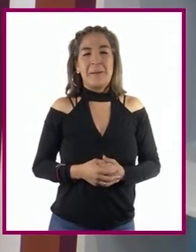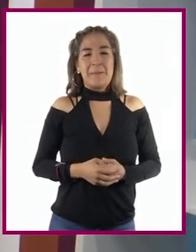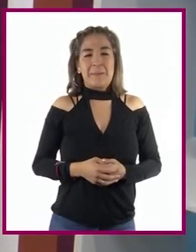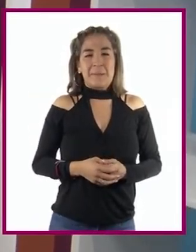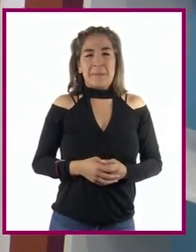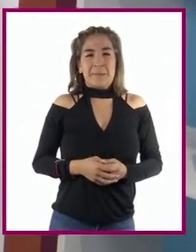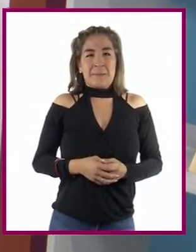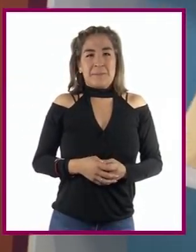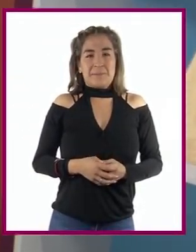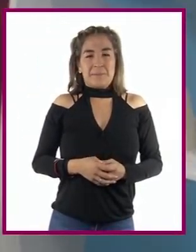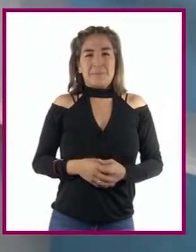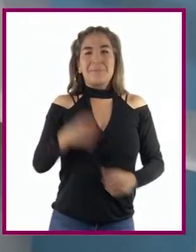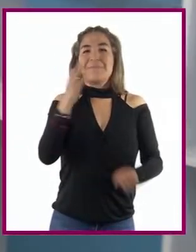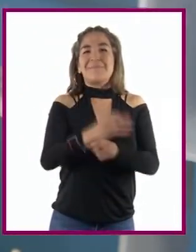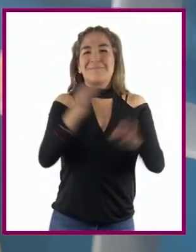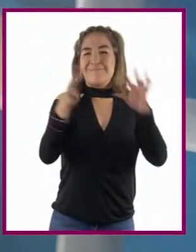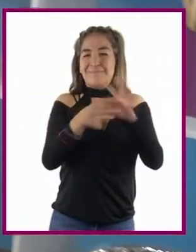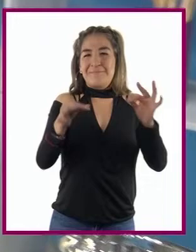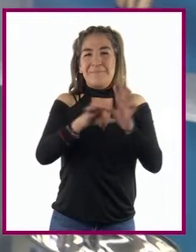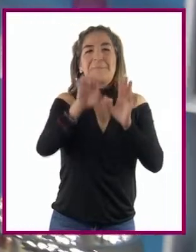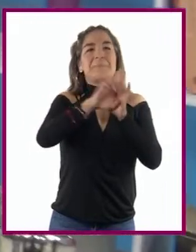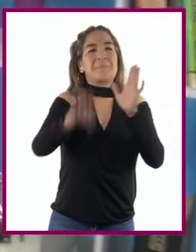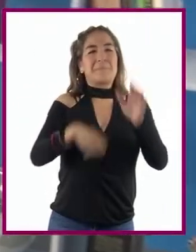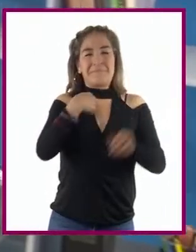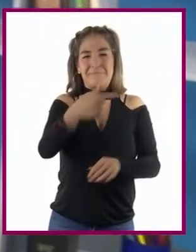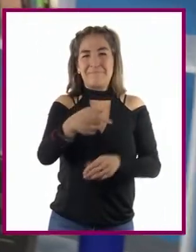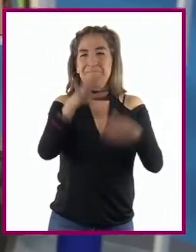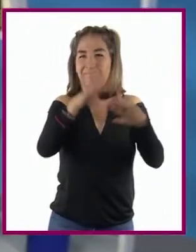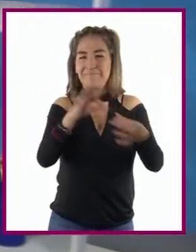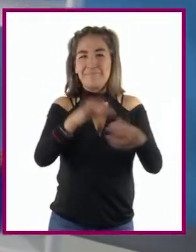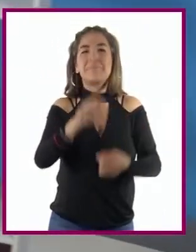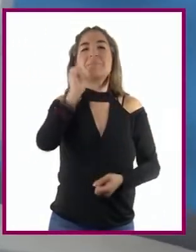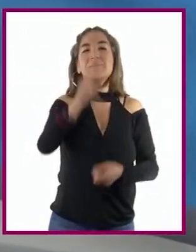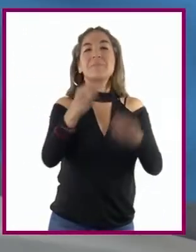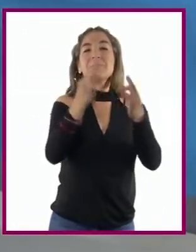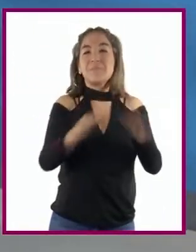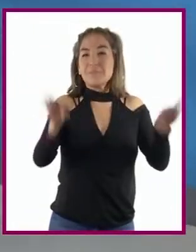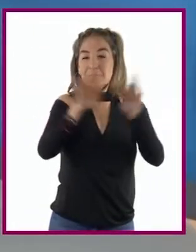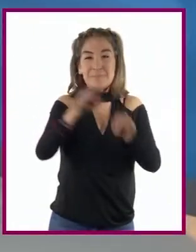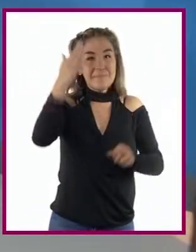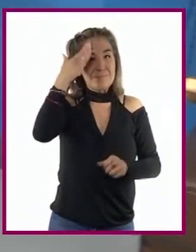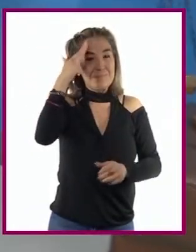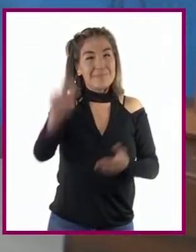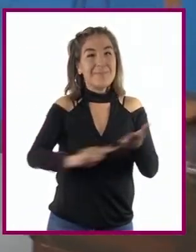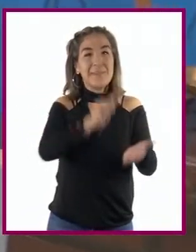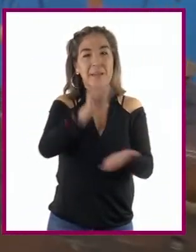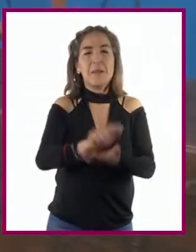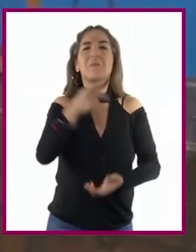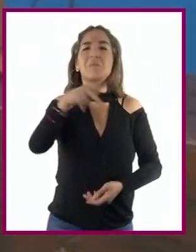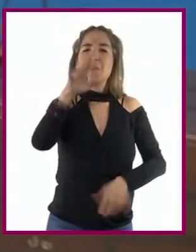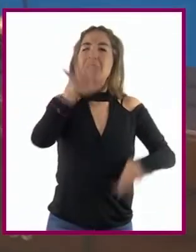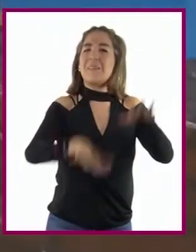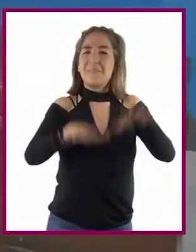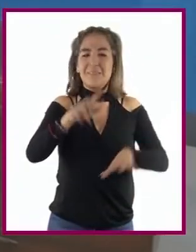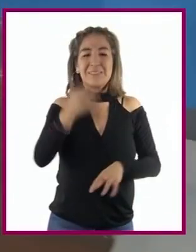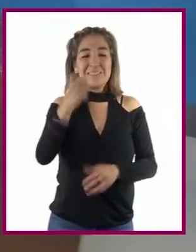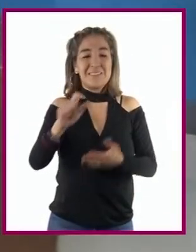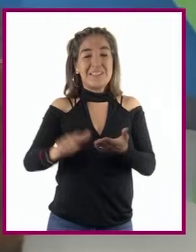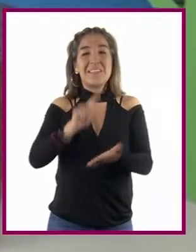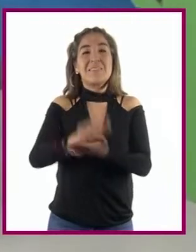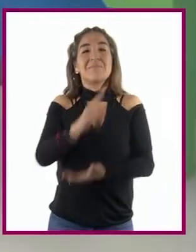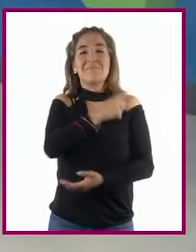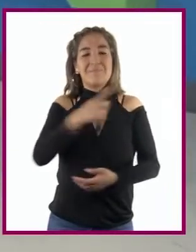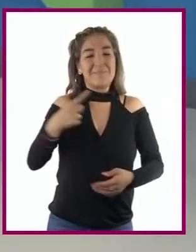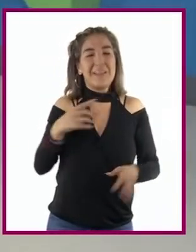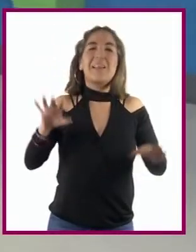Los ejemplos que hemos mencionado nos dejan ver la importancia del principio de legalidad. Pero hay ocasiones en que las leyes deben